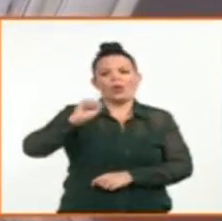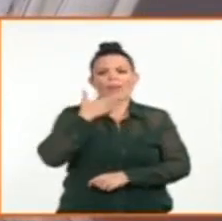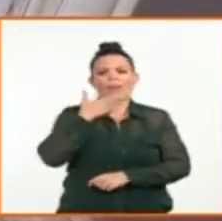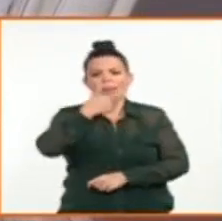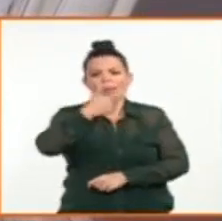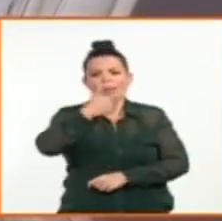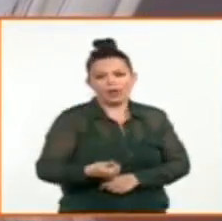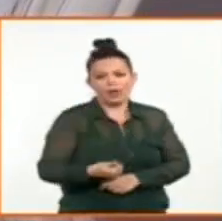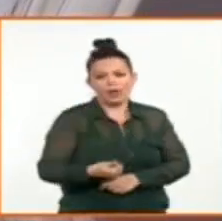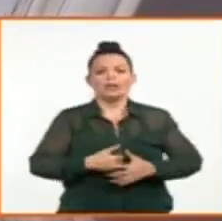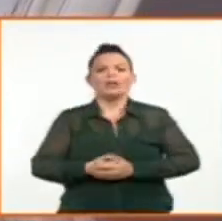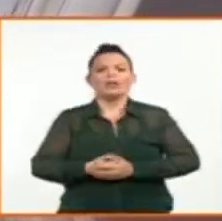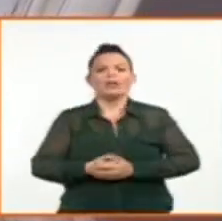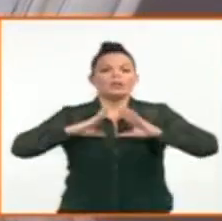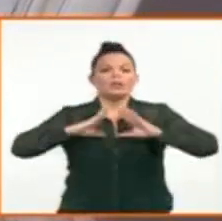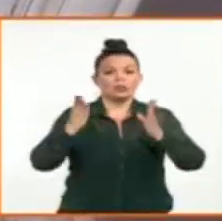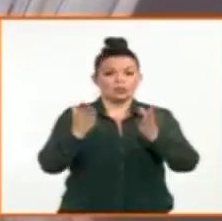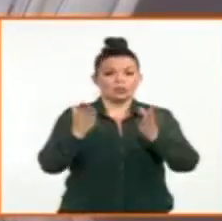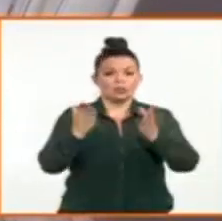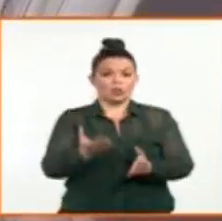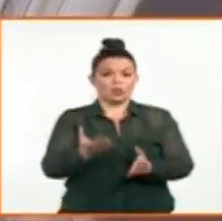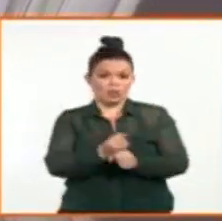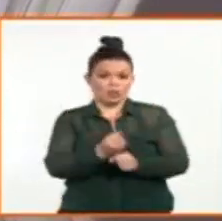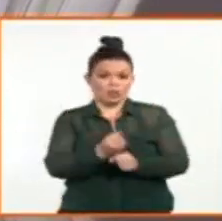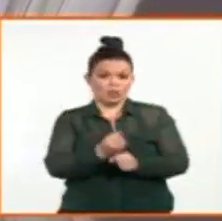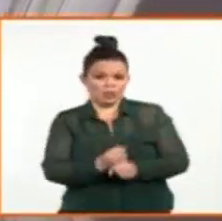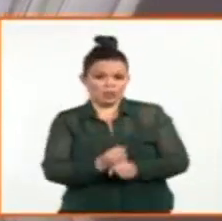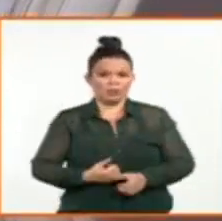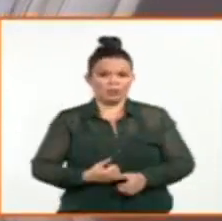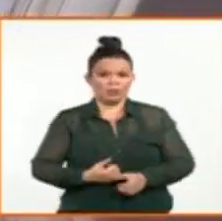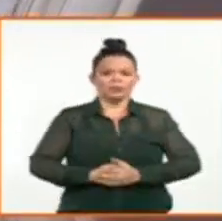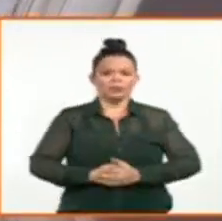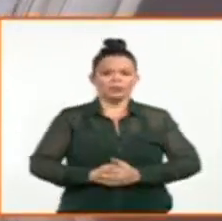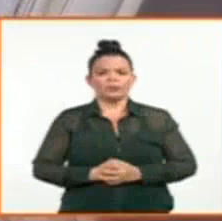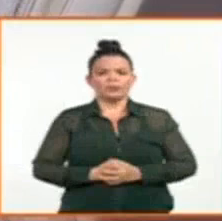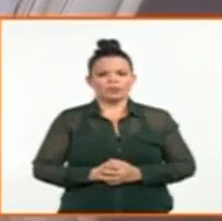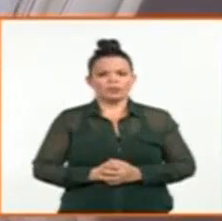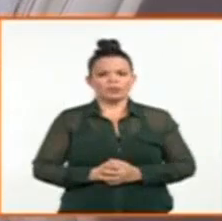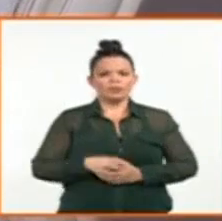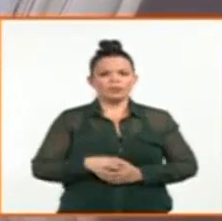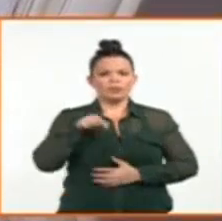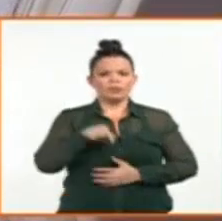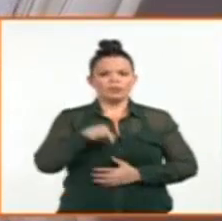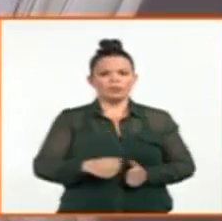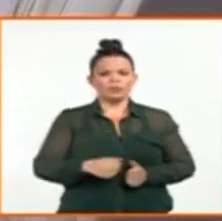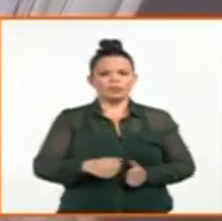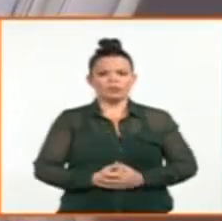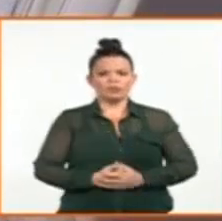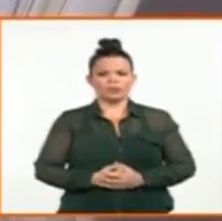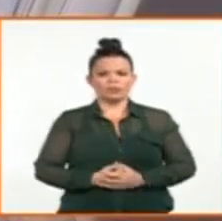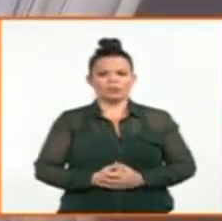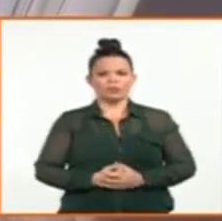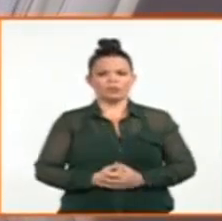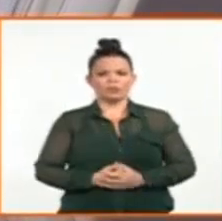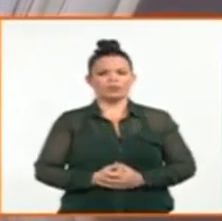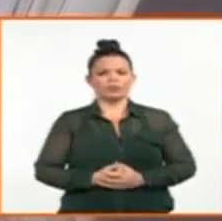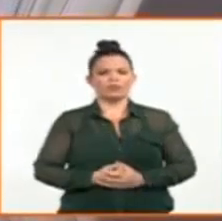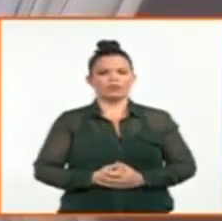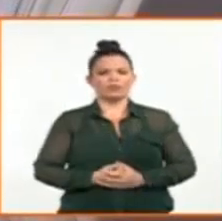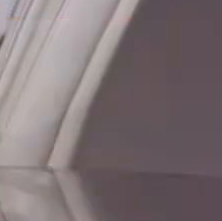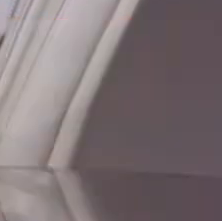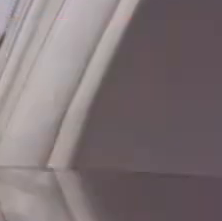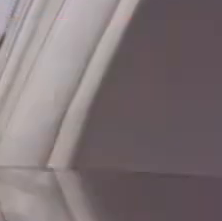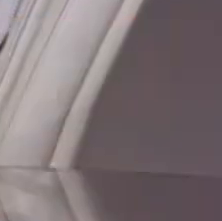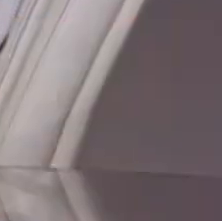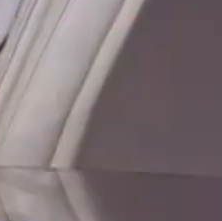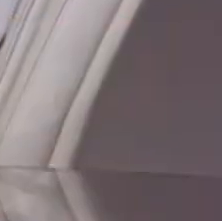los contenedores que hay retenidos, hay contenedores de productos de aseo, y sin embargo se han ido buscando soluciones en este periodo